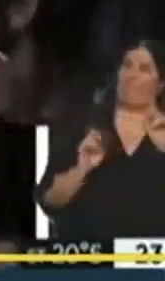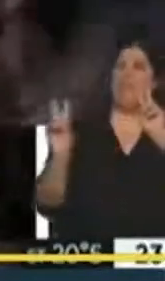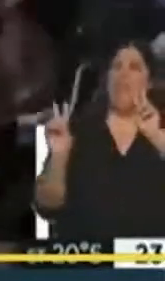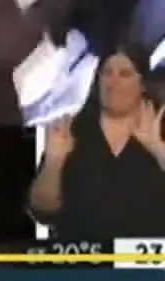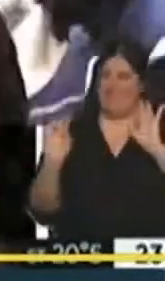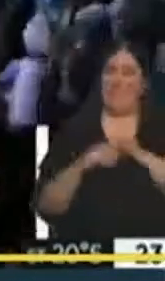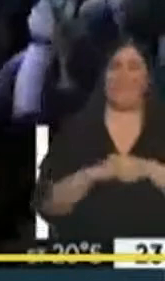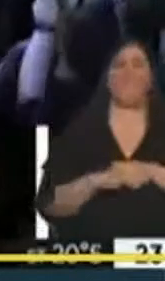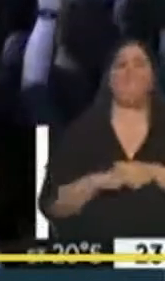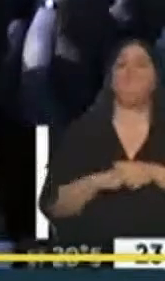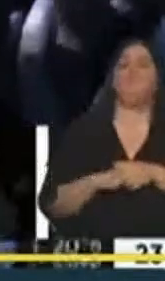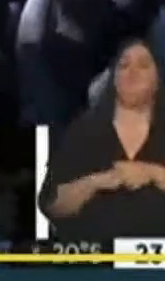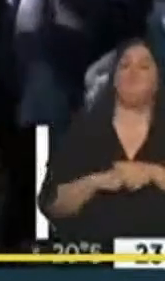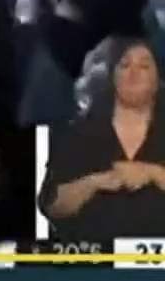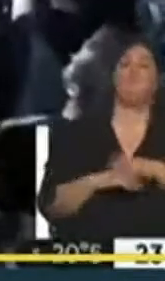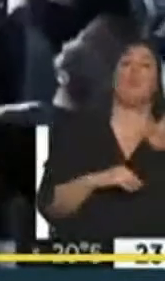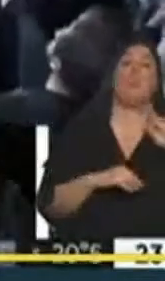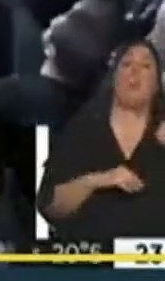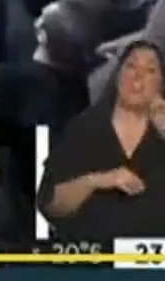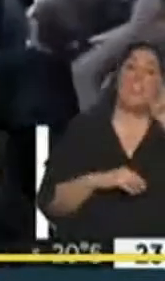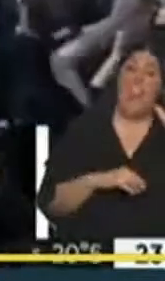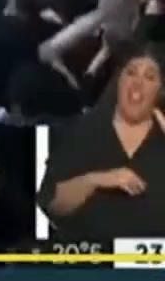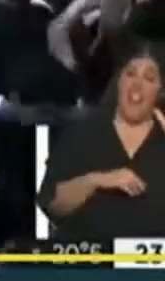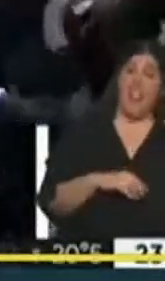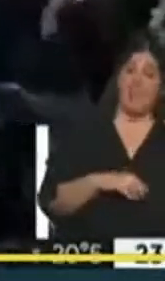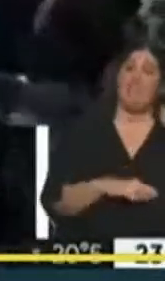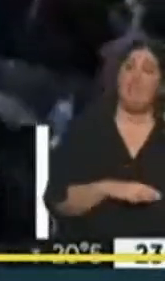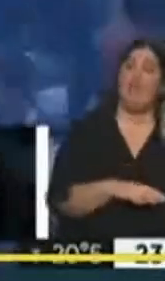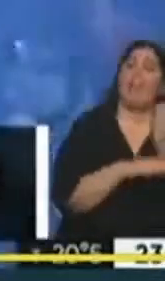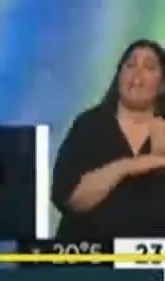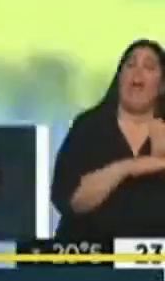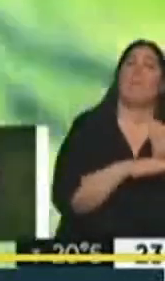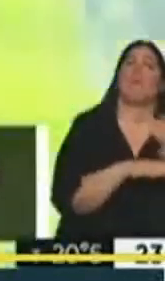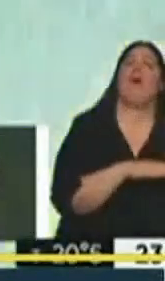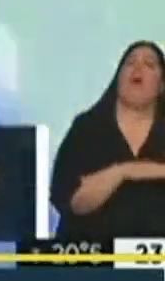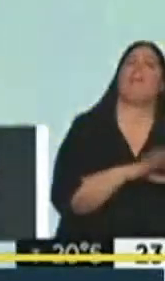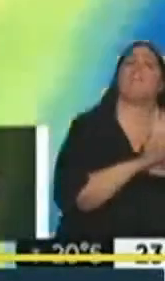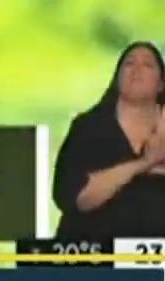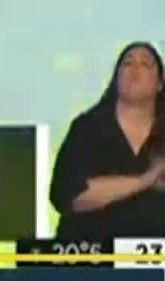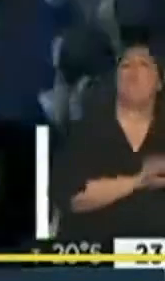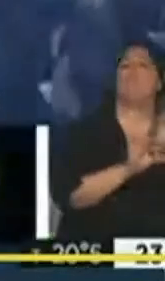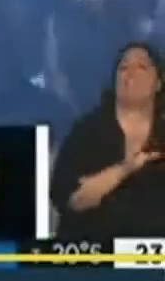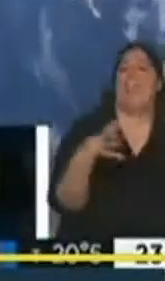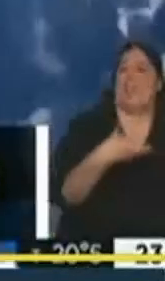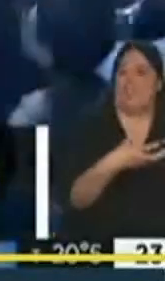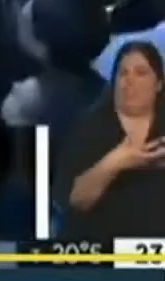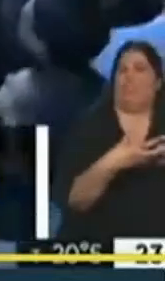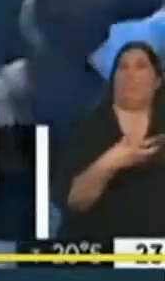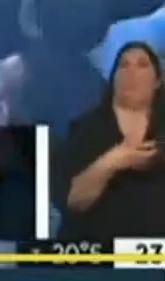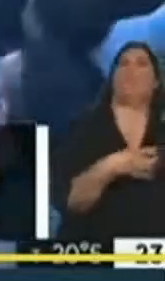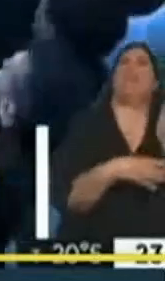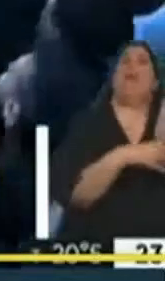elegido, será el trabajo y la seguridad. En tanto, Milei empezó a buscar los votos de Juntos por el Cambio, aseguró que quienes pretenden un